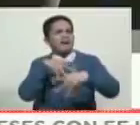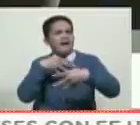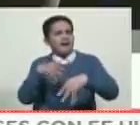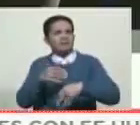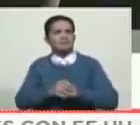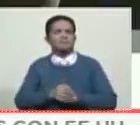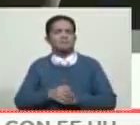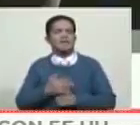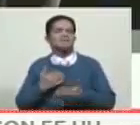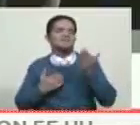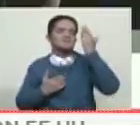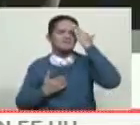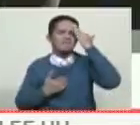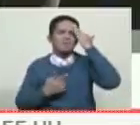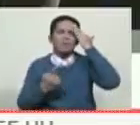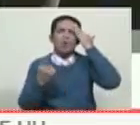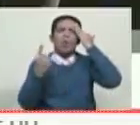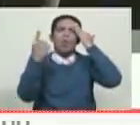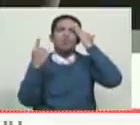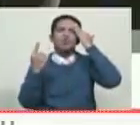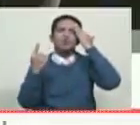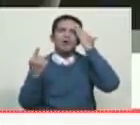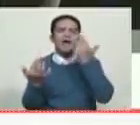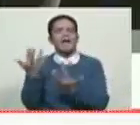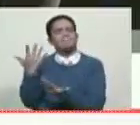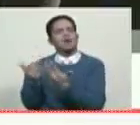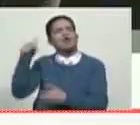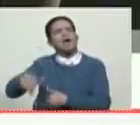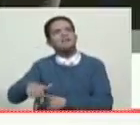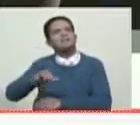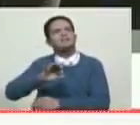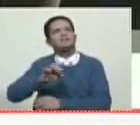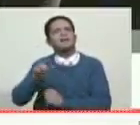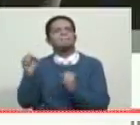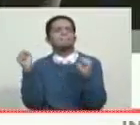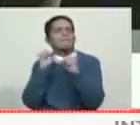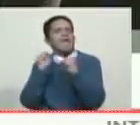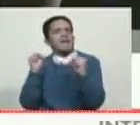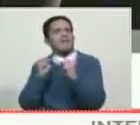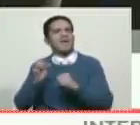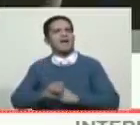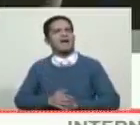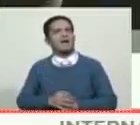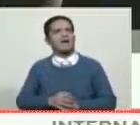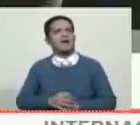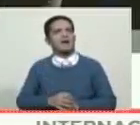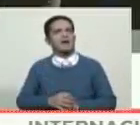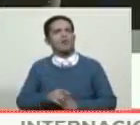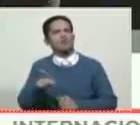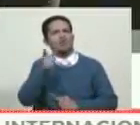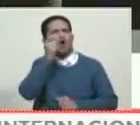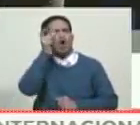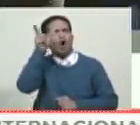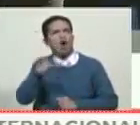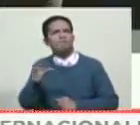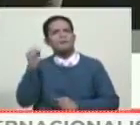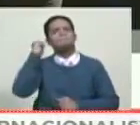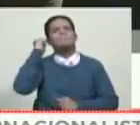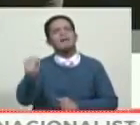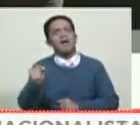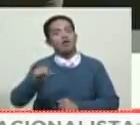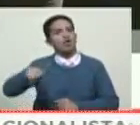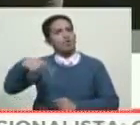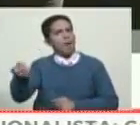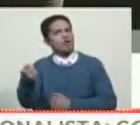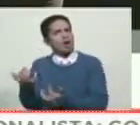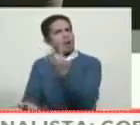uno que quemaron en Lara. En Mérida, perdón. Un muchacho que asesinaron y luego lo quemaron.